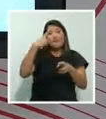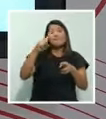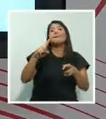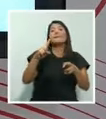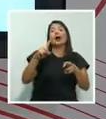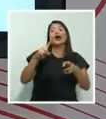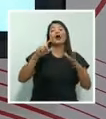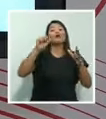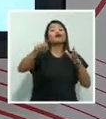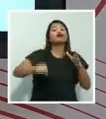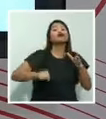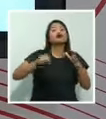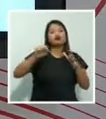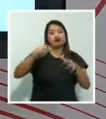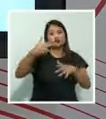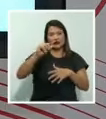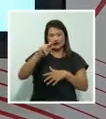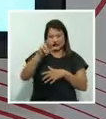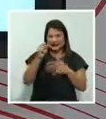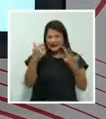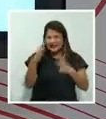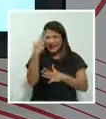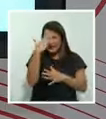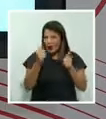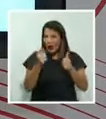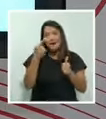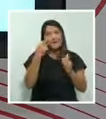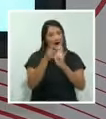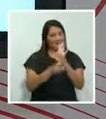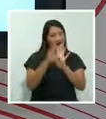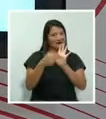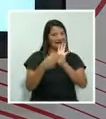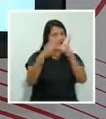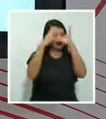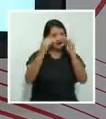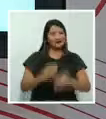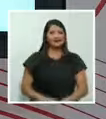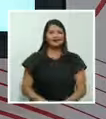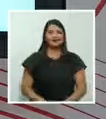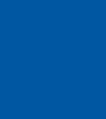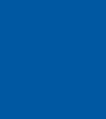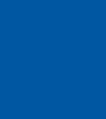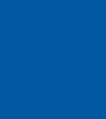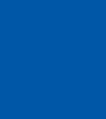los chances. ¿Ya los conocen? Bueno, si no, acá está toda la información.